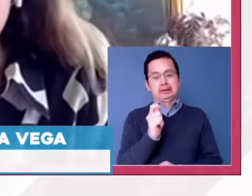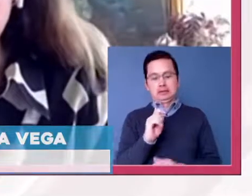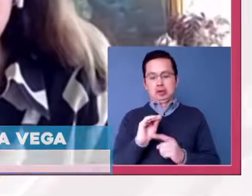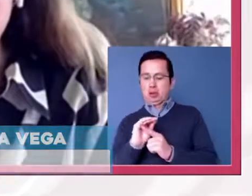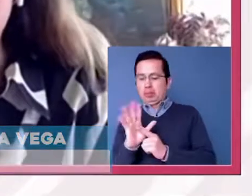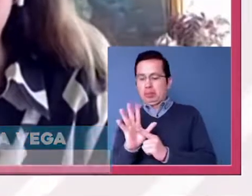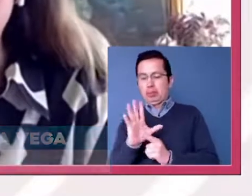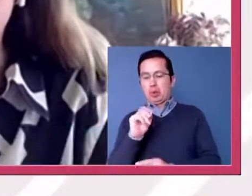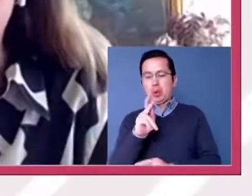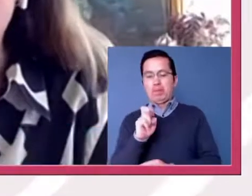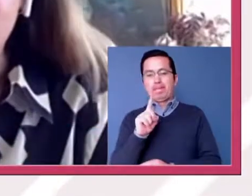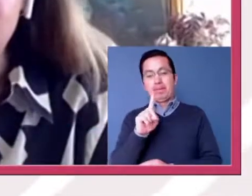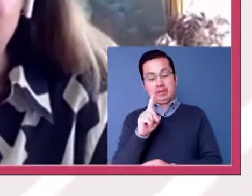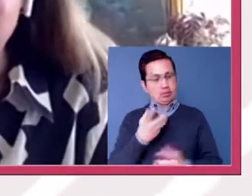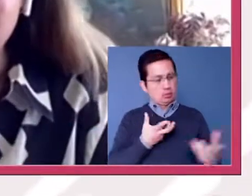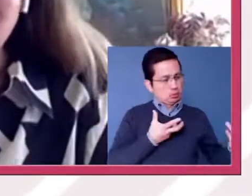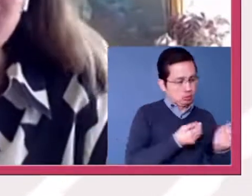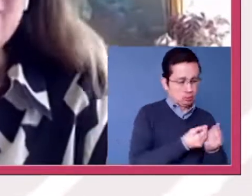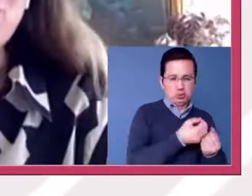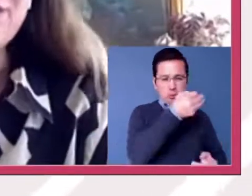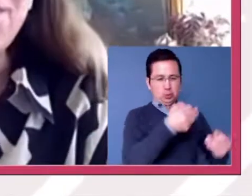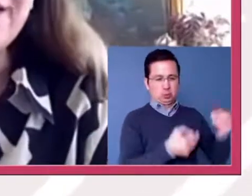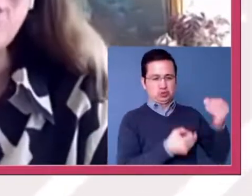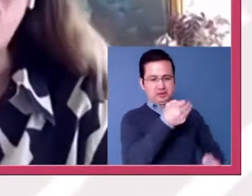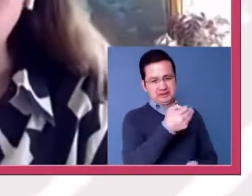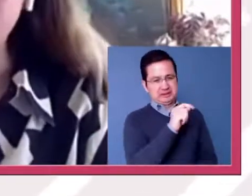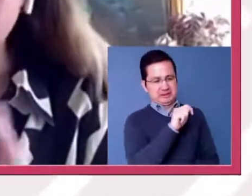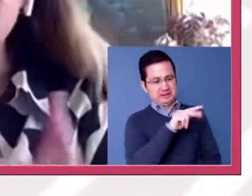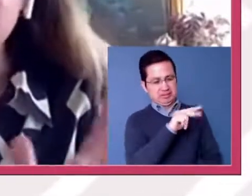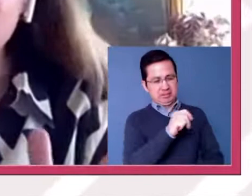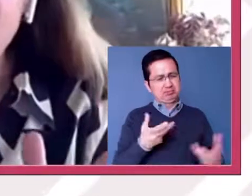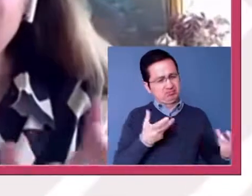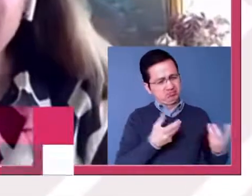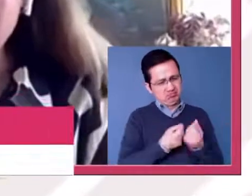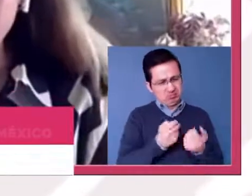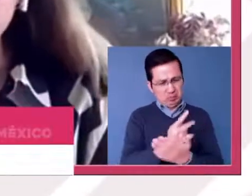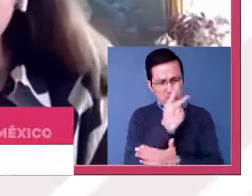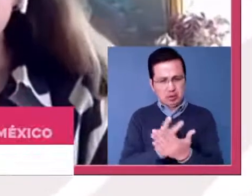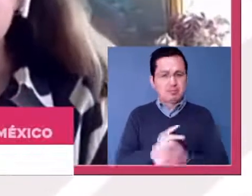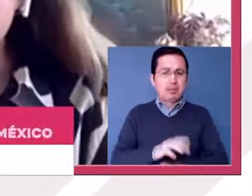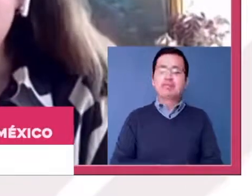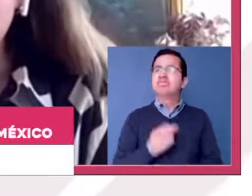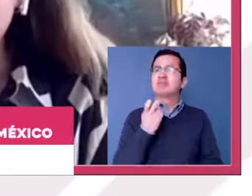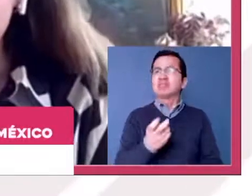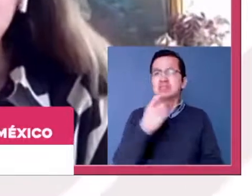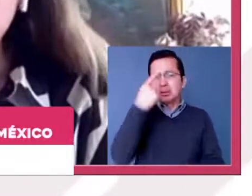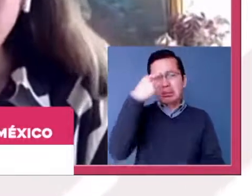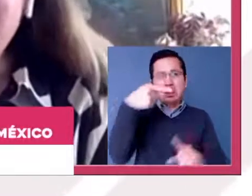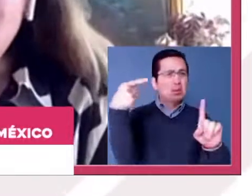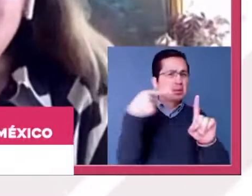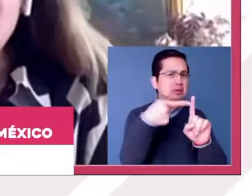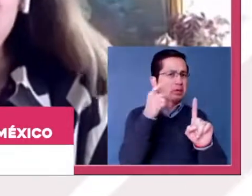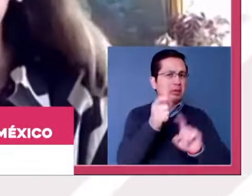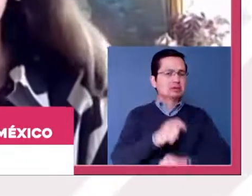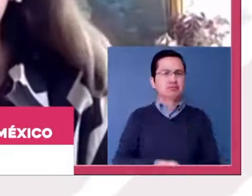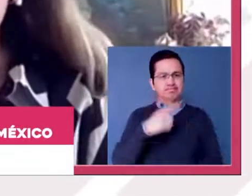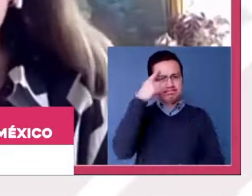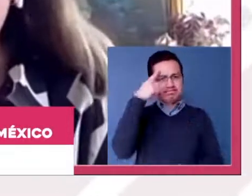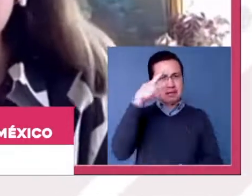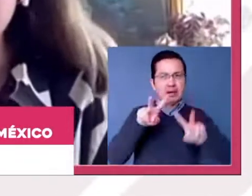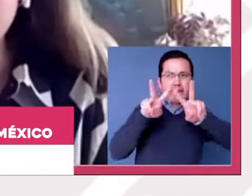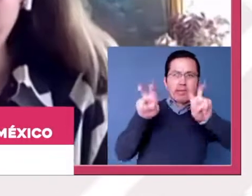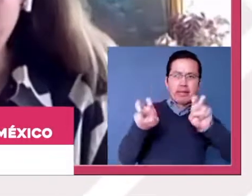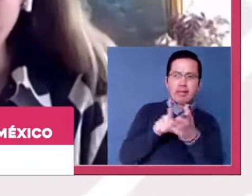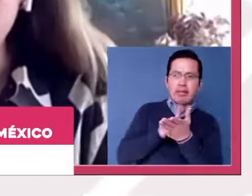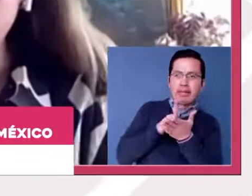la Discriminación de la Ciudad de México, el COPRED. Este es un espacio de reflexión acerca de los derechos, pero sobre